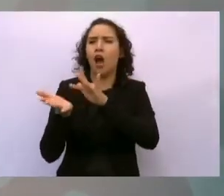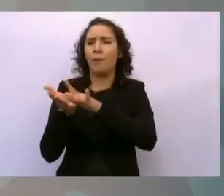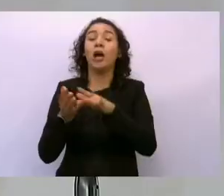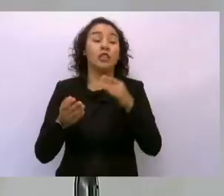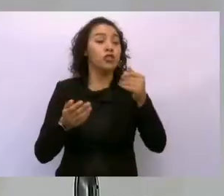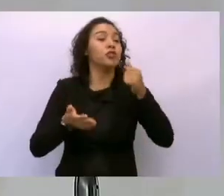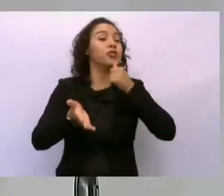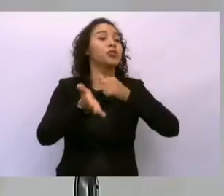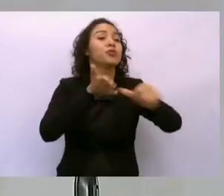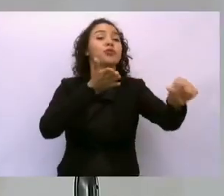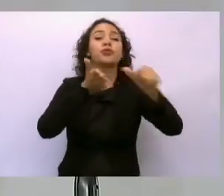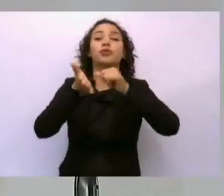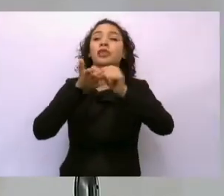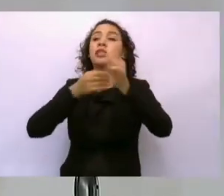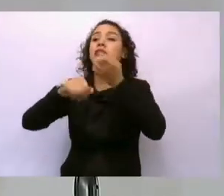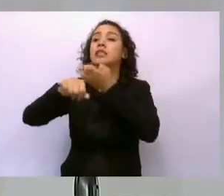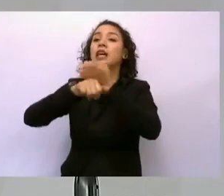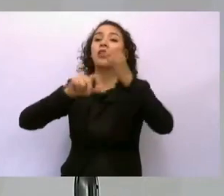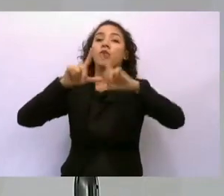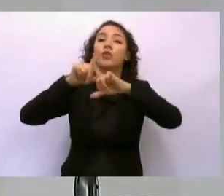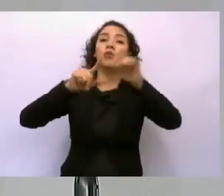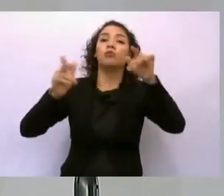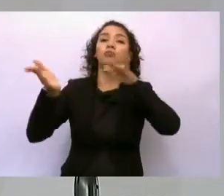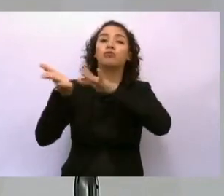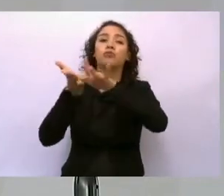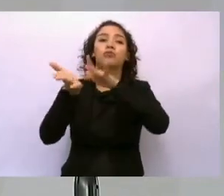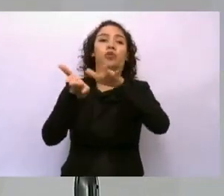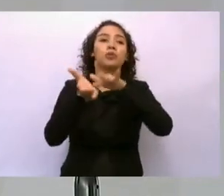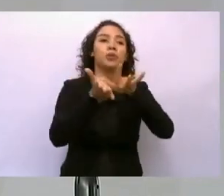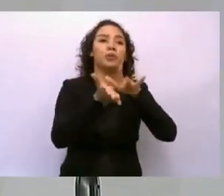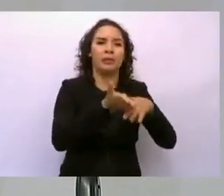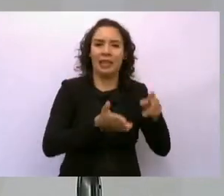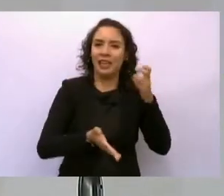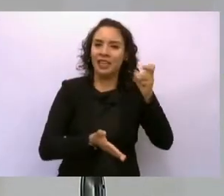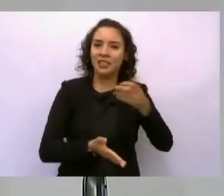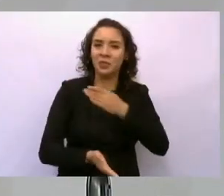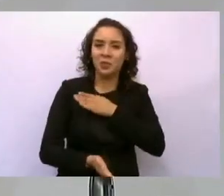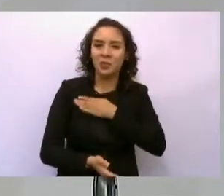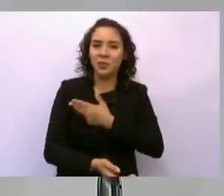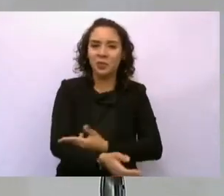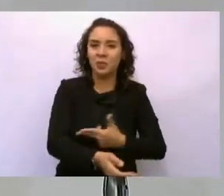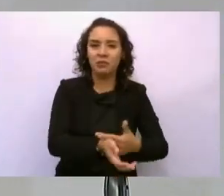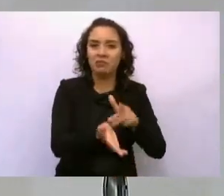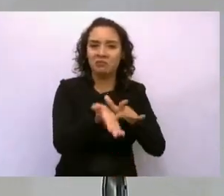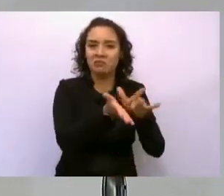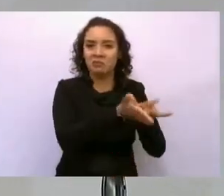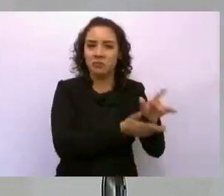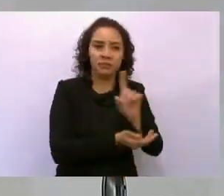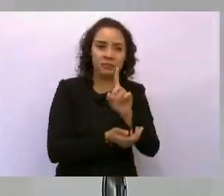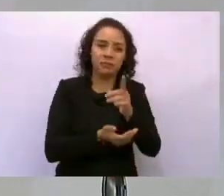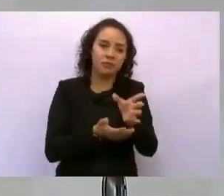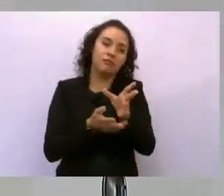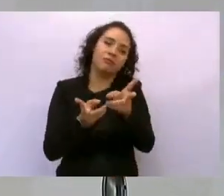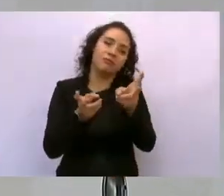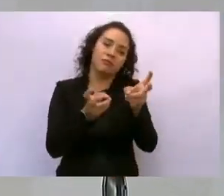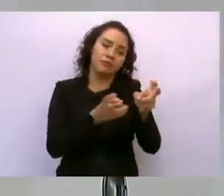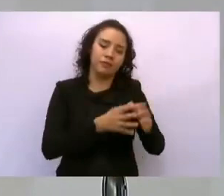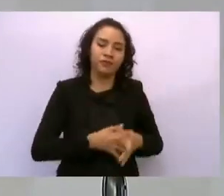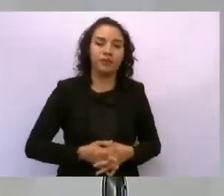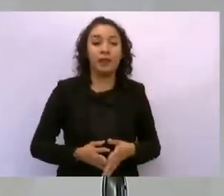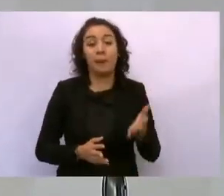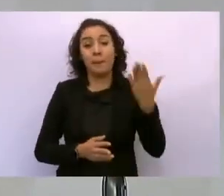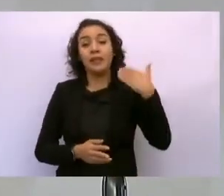dinero en esa descentralización. Precisamente el doctor Kumat